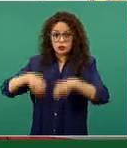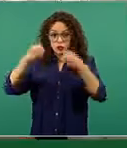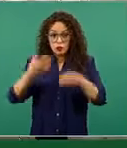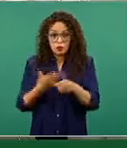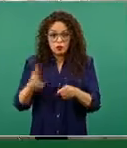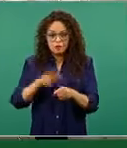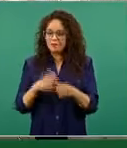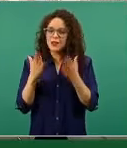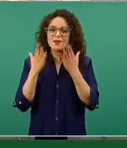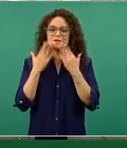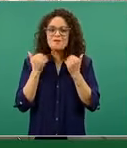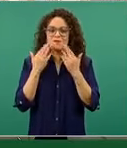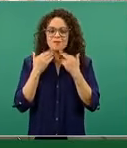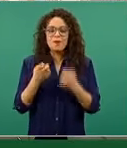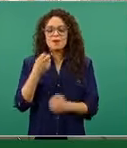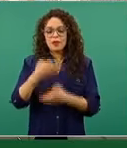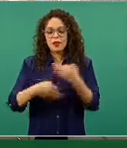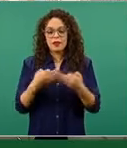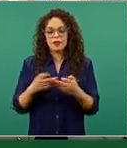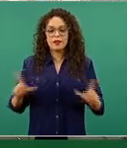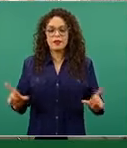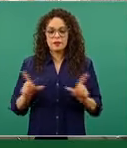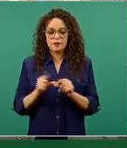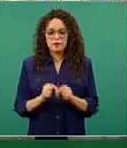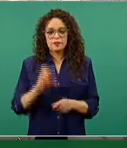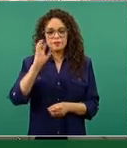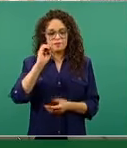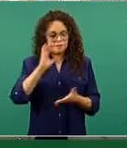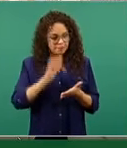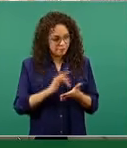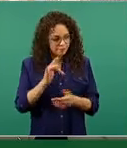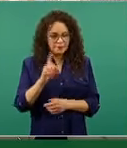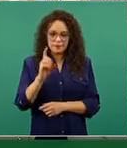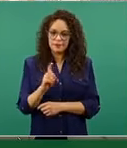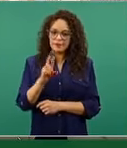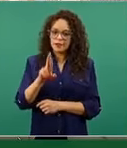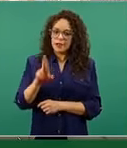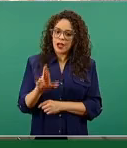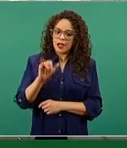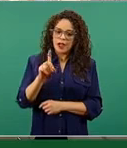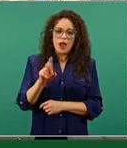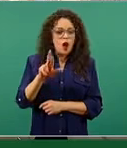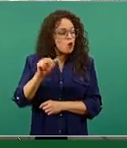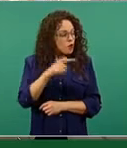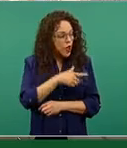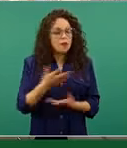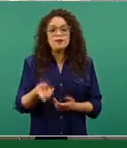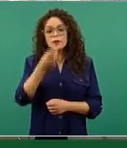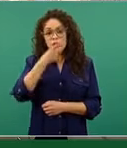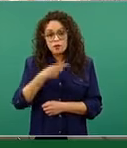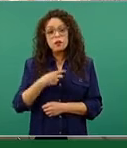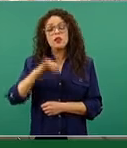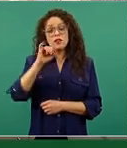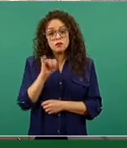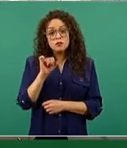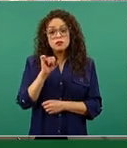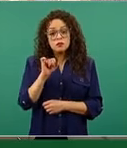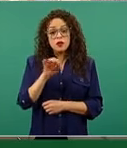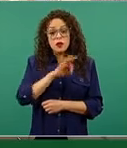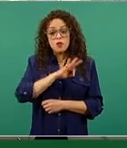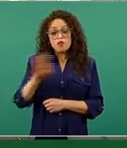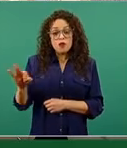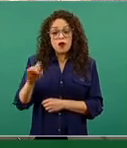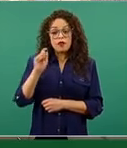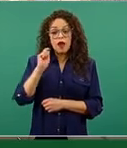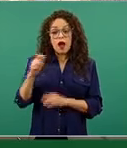todo. Muchas gracias, doctor Ruiz López Riaura. Me están confirmando que sí vamos a lograr tener el enlace por vía